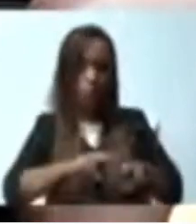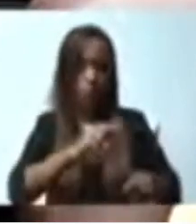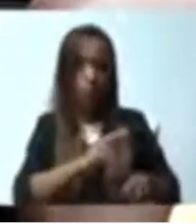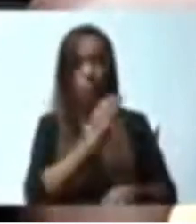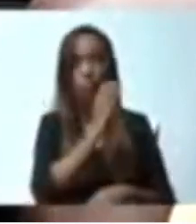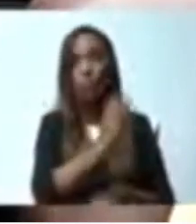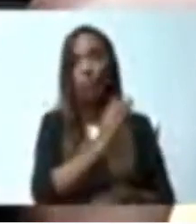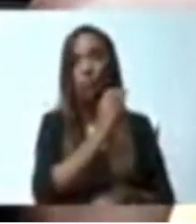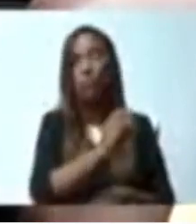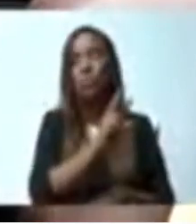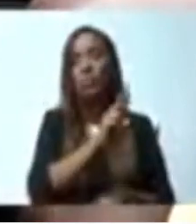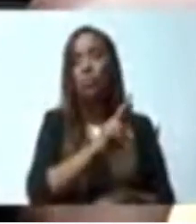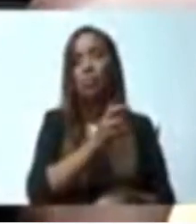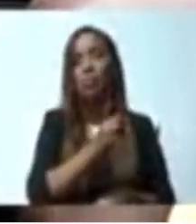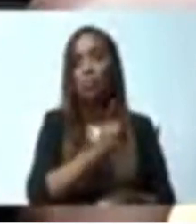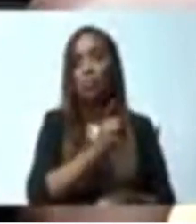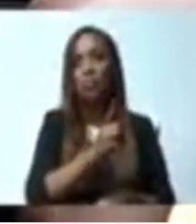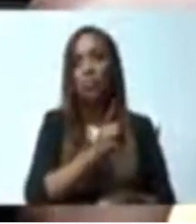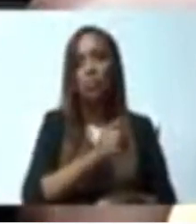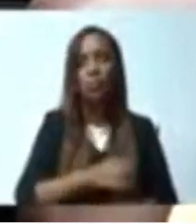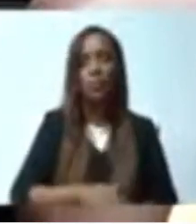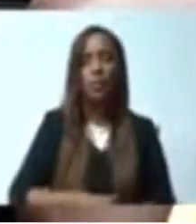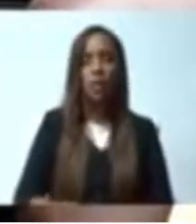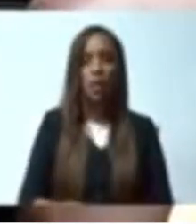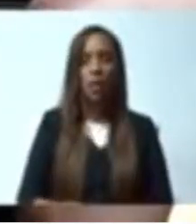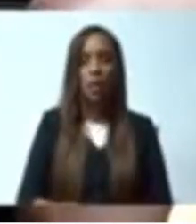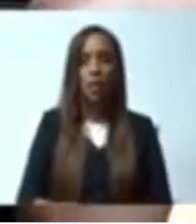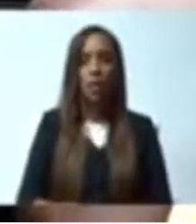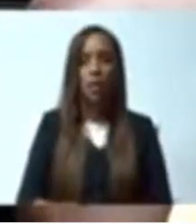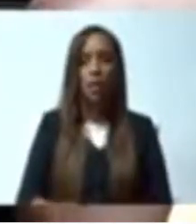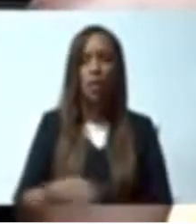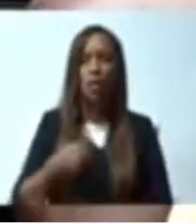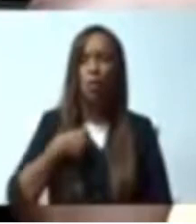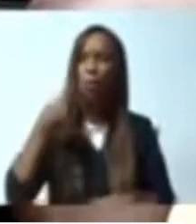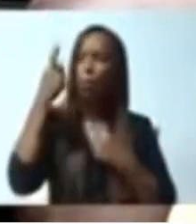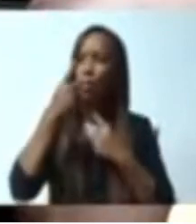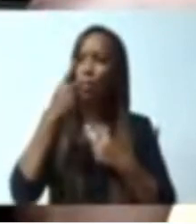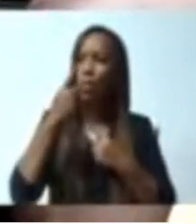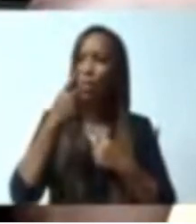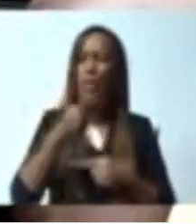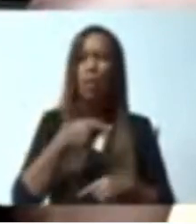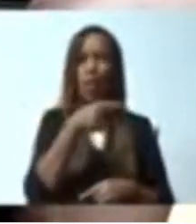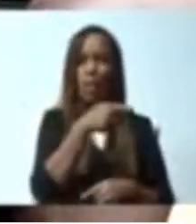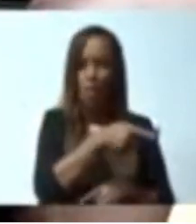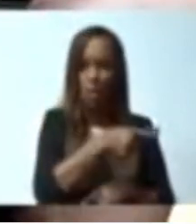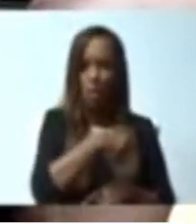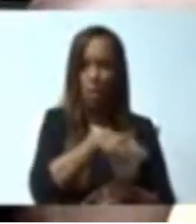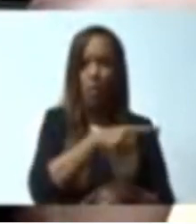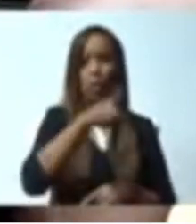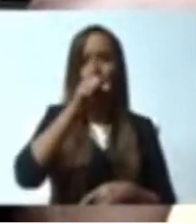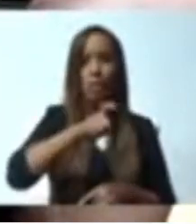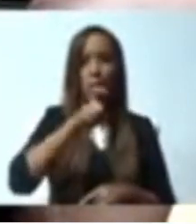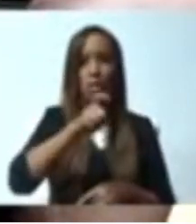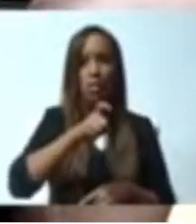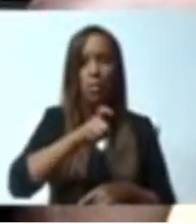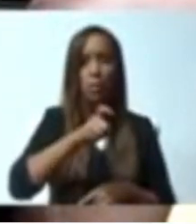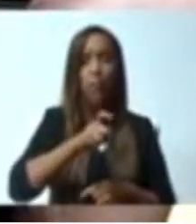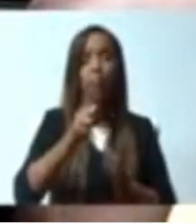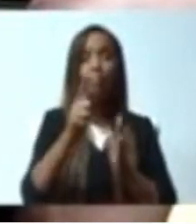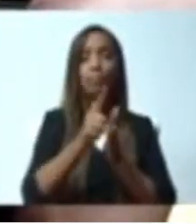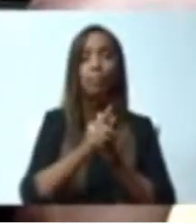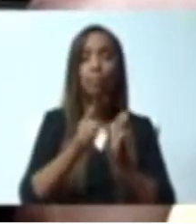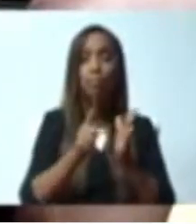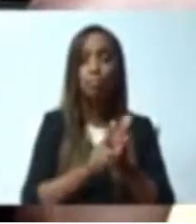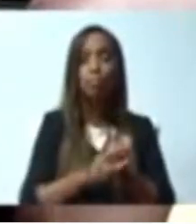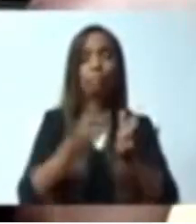esa Cámara de Cuentas hubieran más abogados, hubieran pasado menos problemas. Ahí hacen falta conocimientos jurídicos para los procesos administrativos de